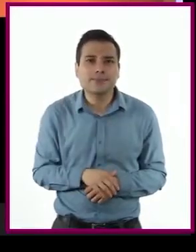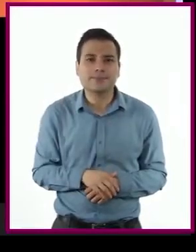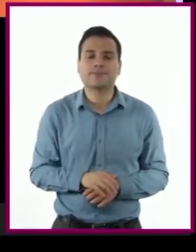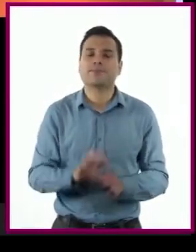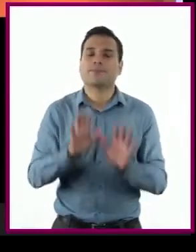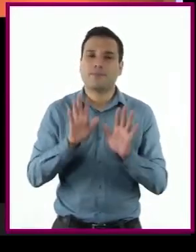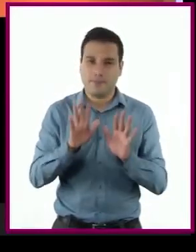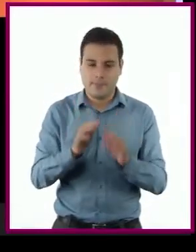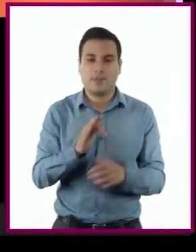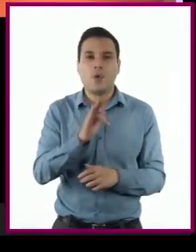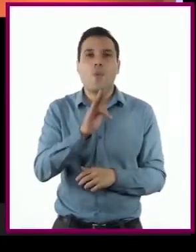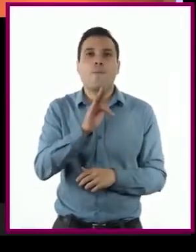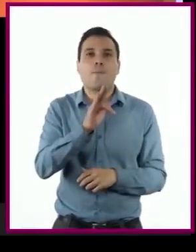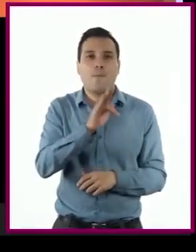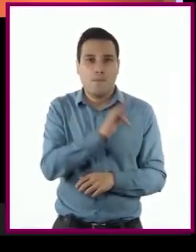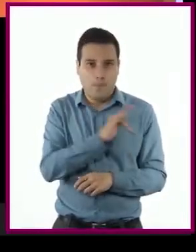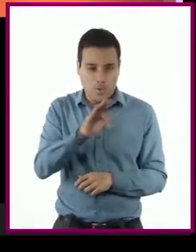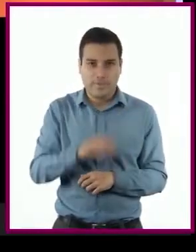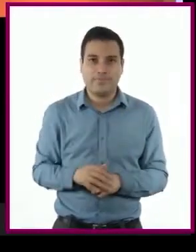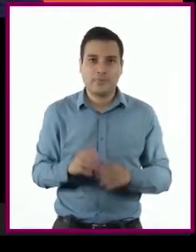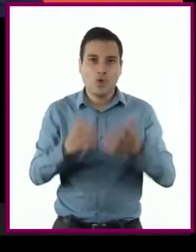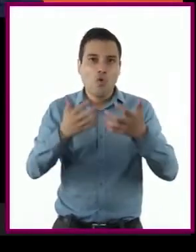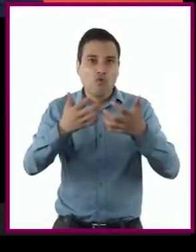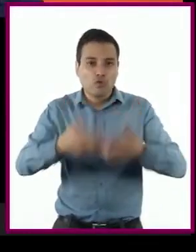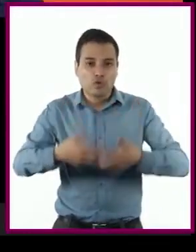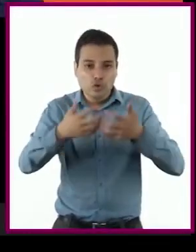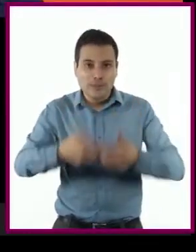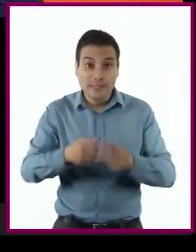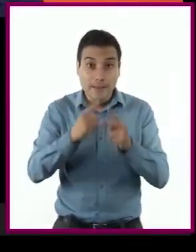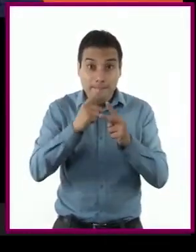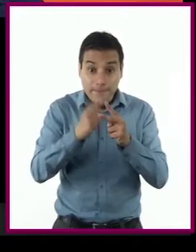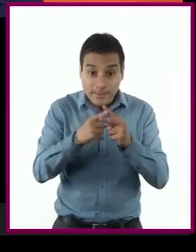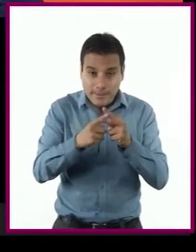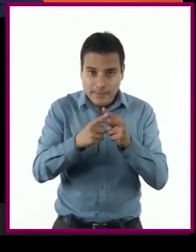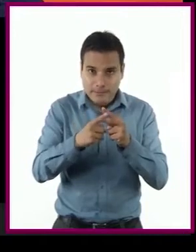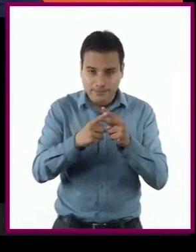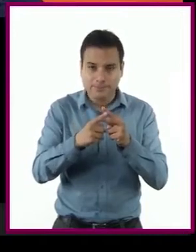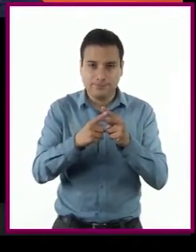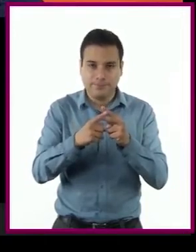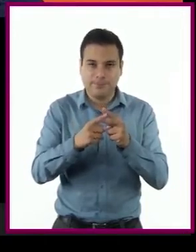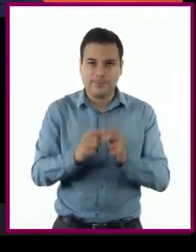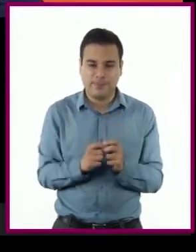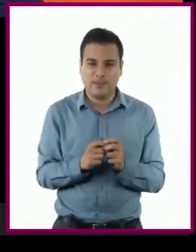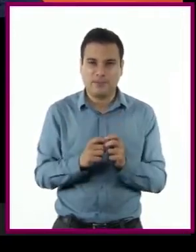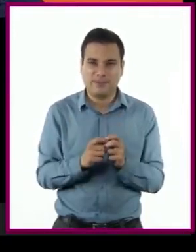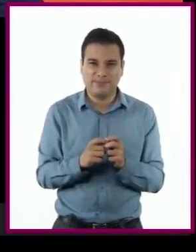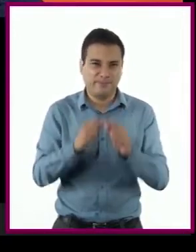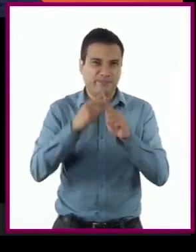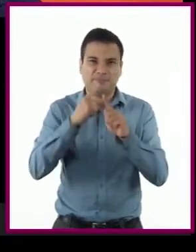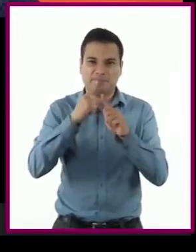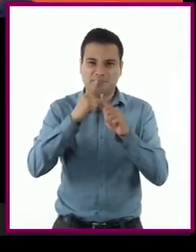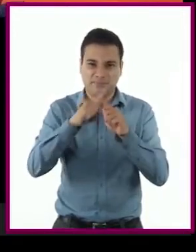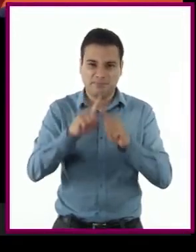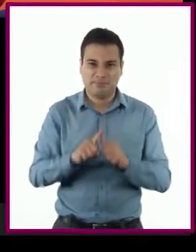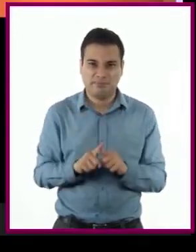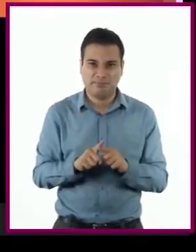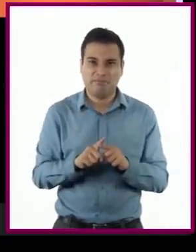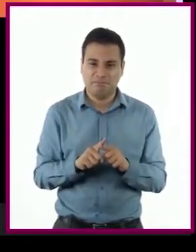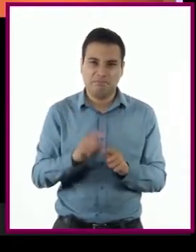forma automatizada las funciones matemáticas que pueden ser calculadas entre las que